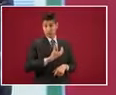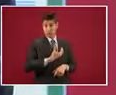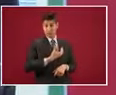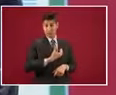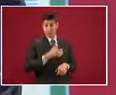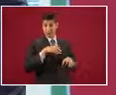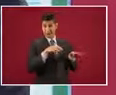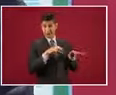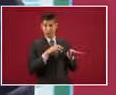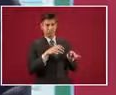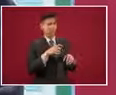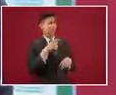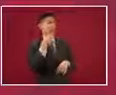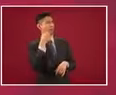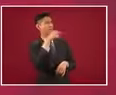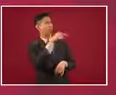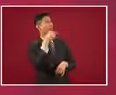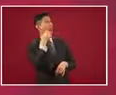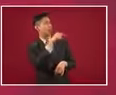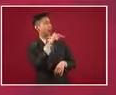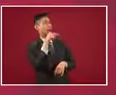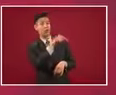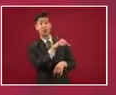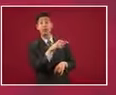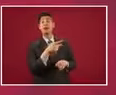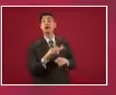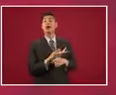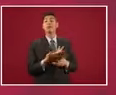y los ayudantes